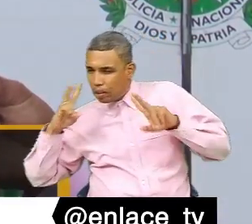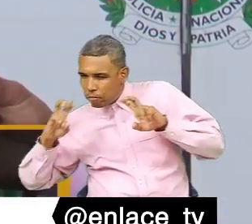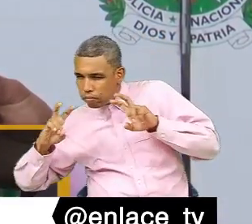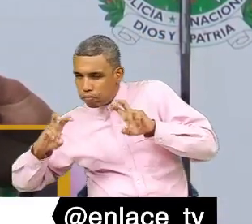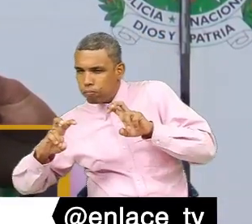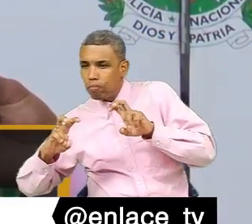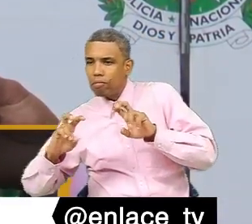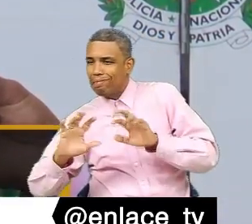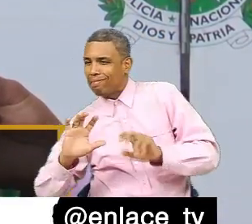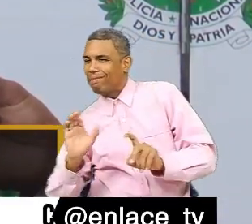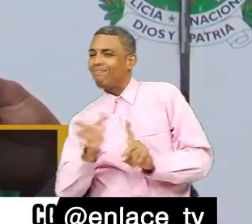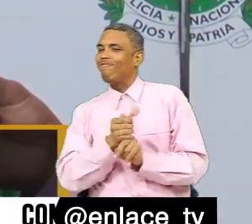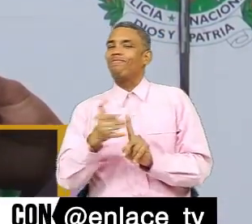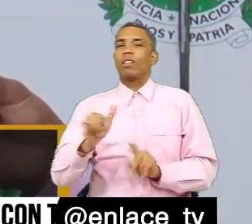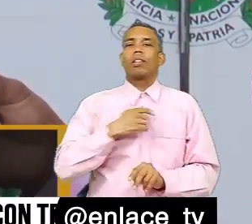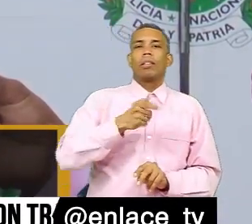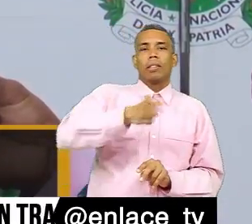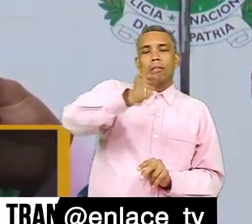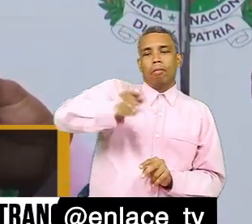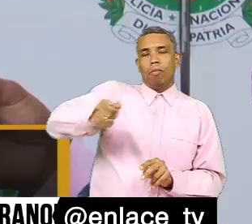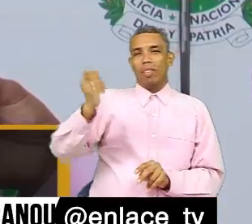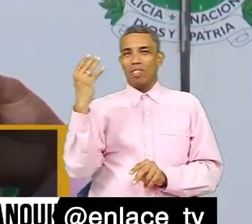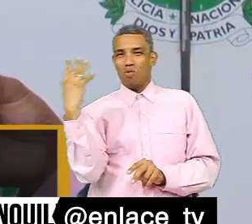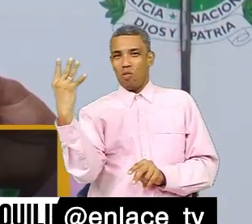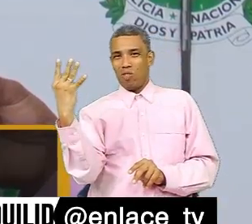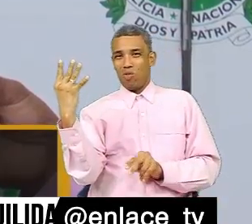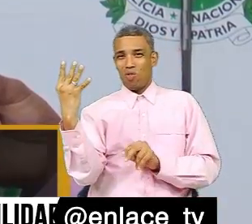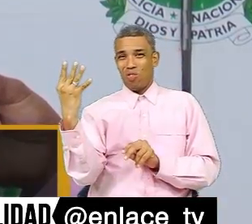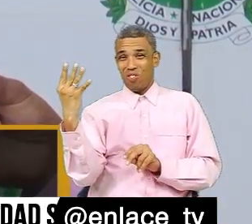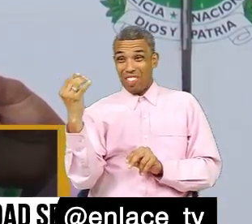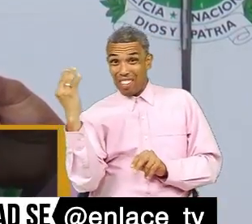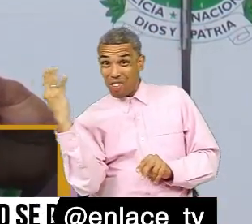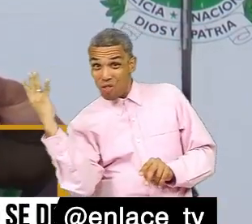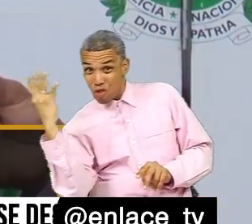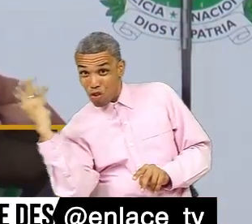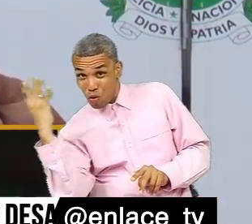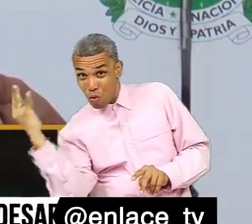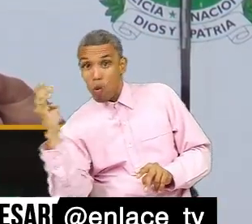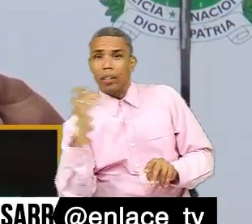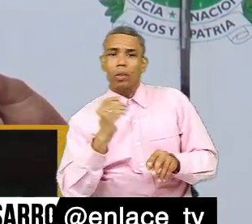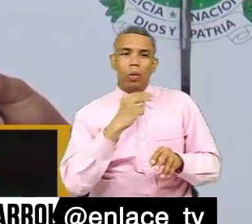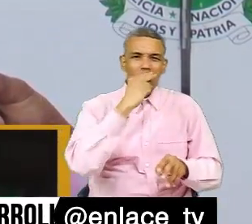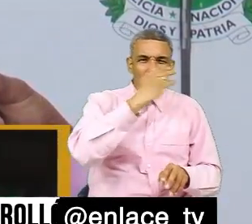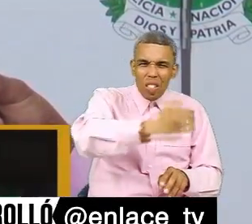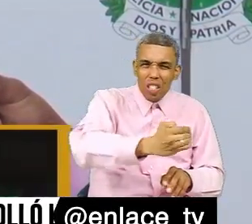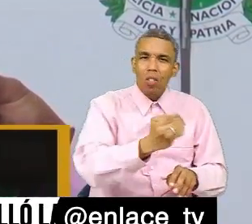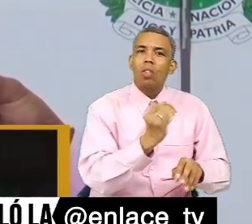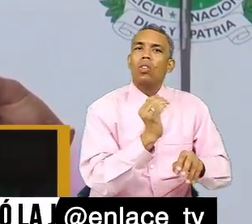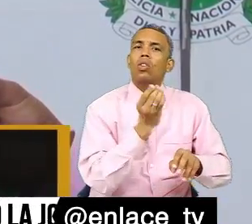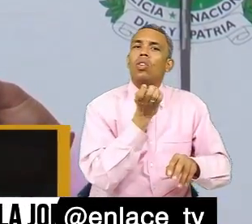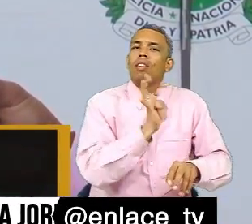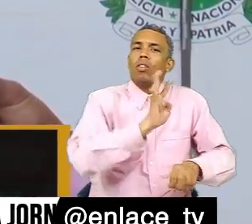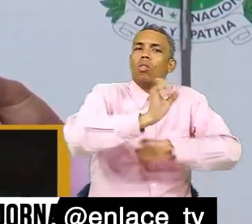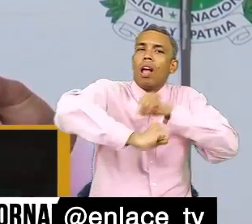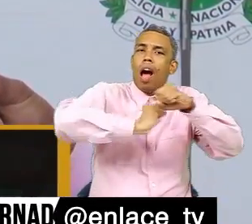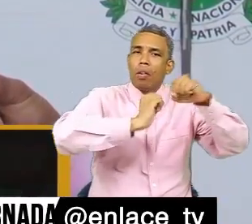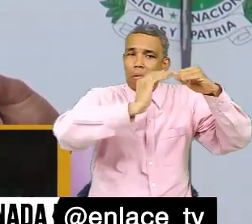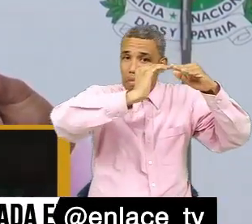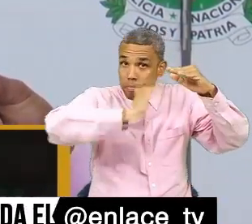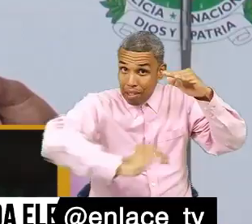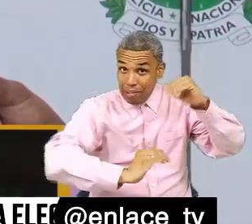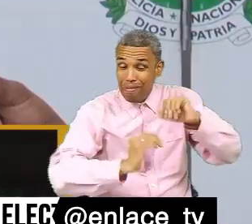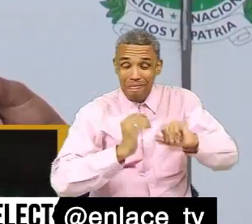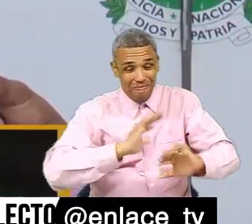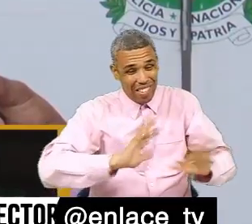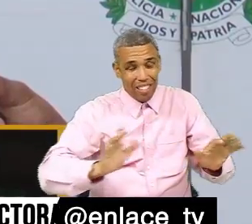el delito de acto sexual abusivo con menor de 14 años. Capturas que se hicieron efectivas en